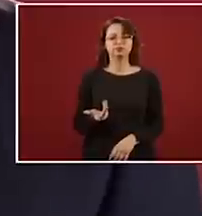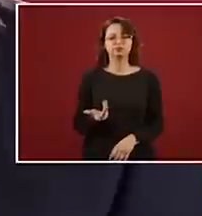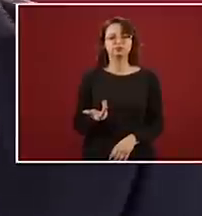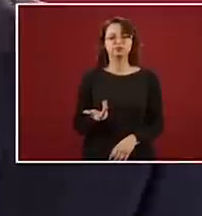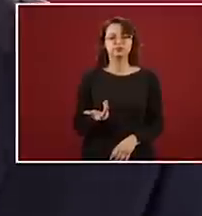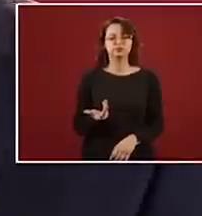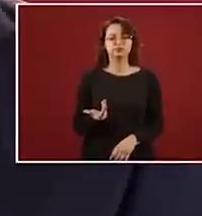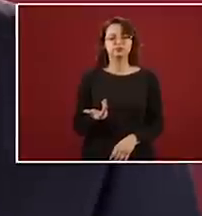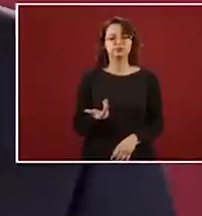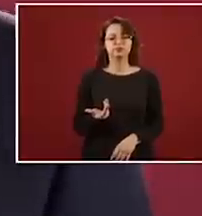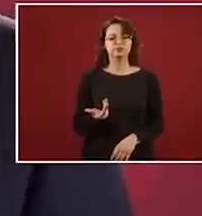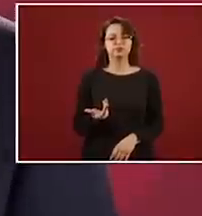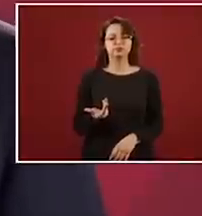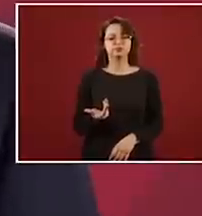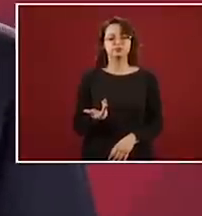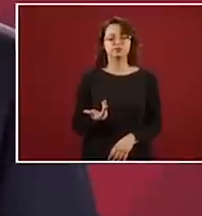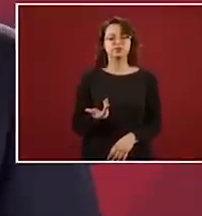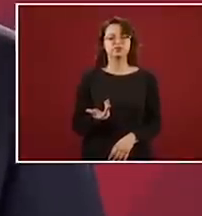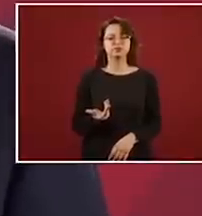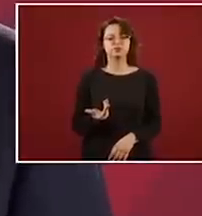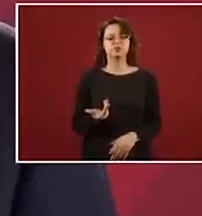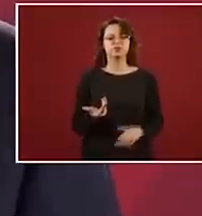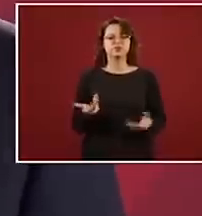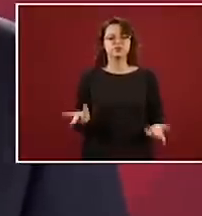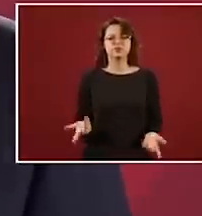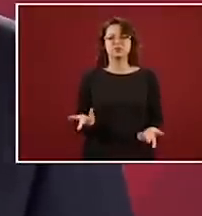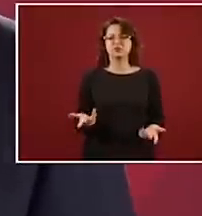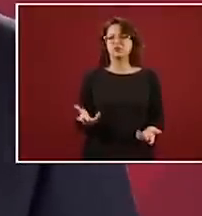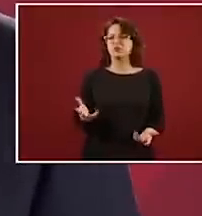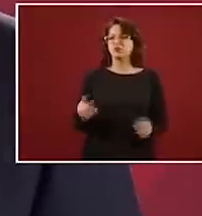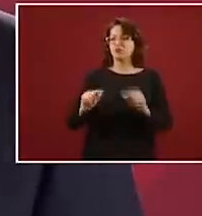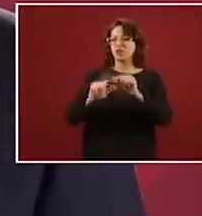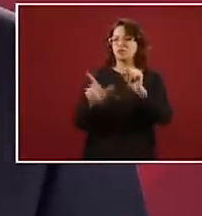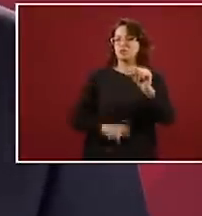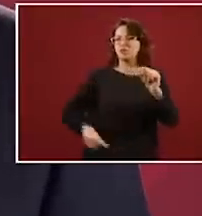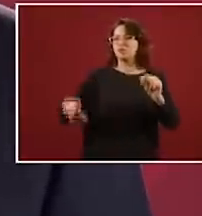tienen que ver con la realidad de pobreza